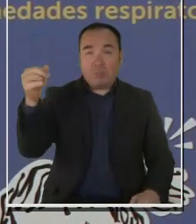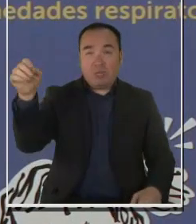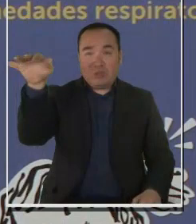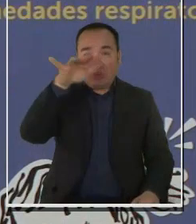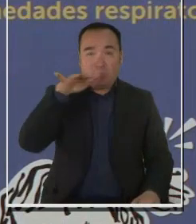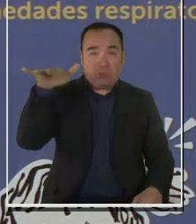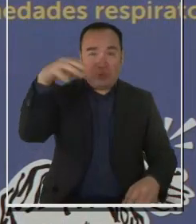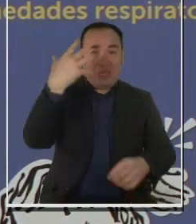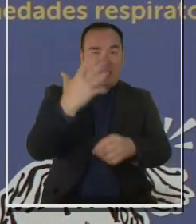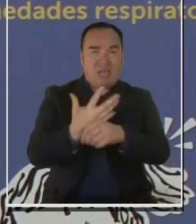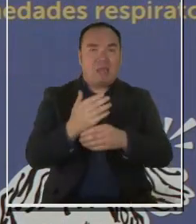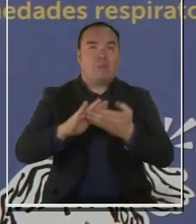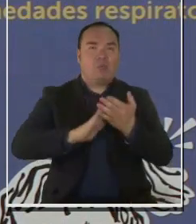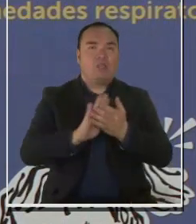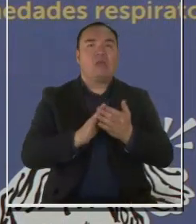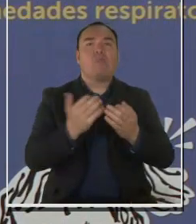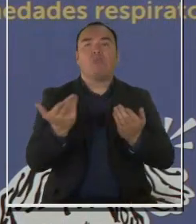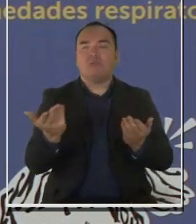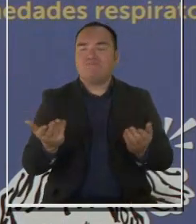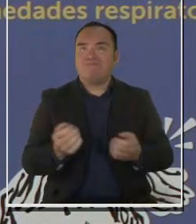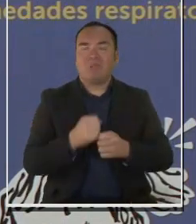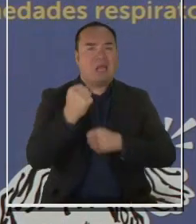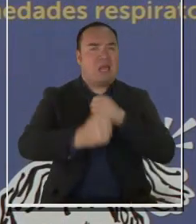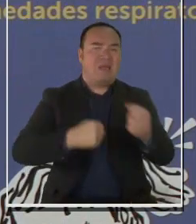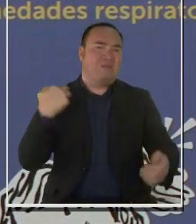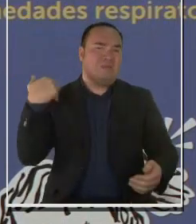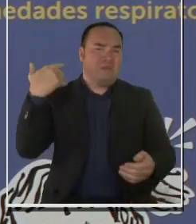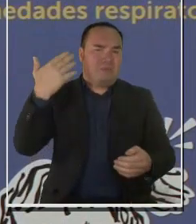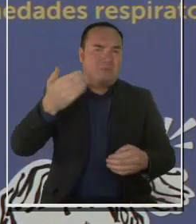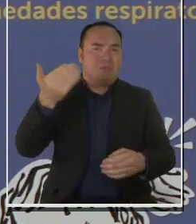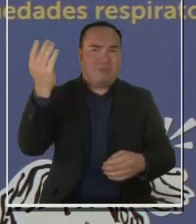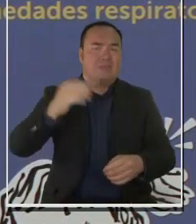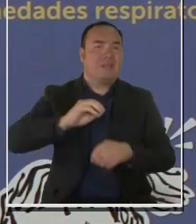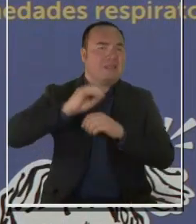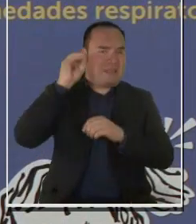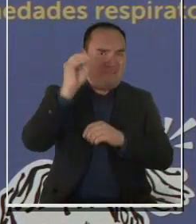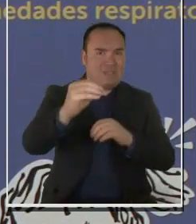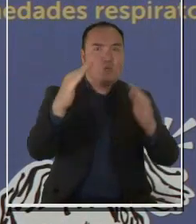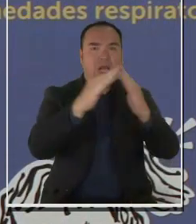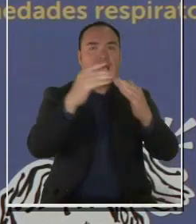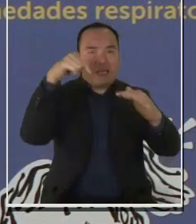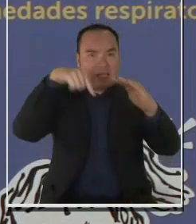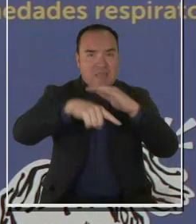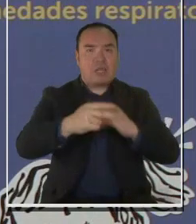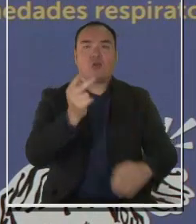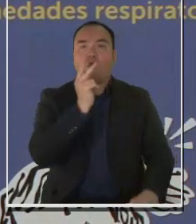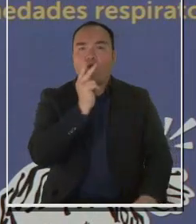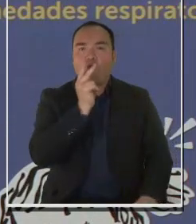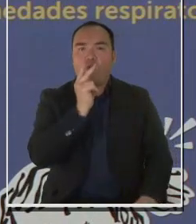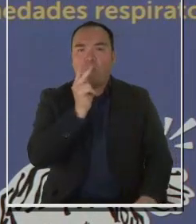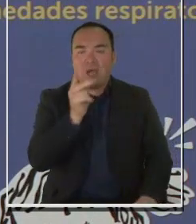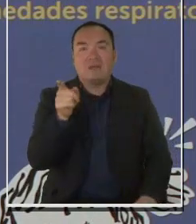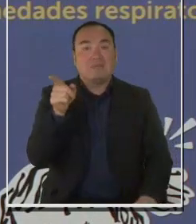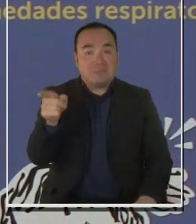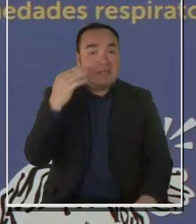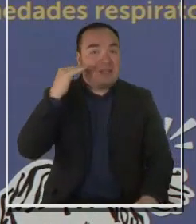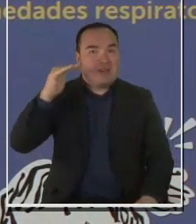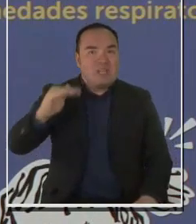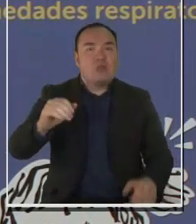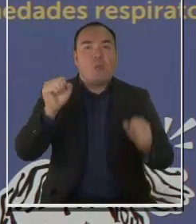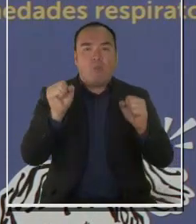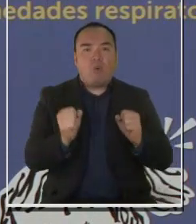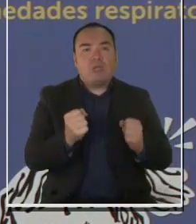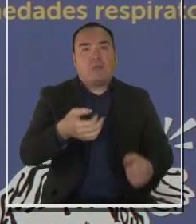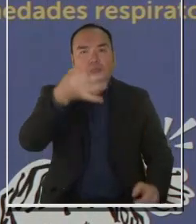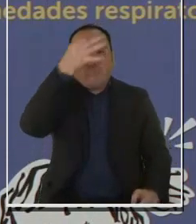hace muchos años que el fumar dentro de la casa, dentro del hogar, puede exponer a niños más pequeños a enfermedades